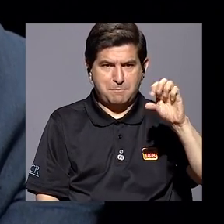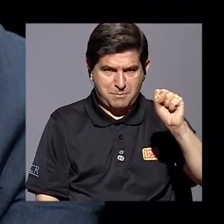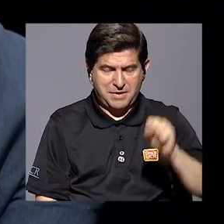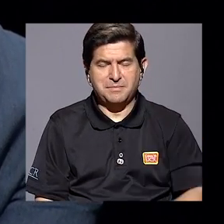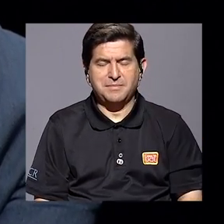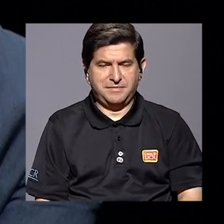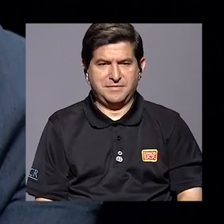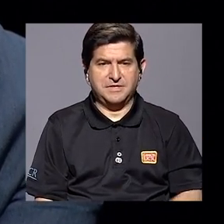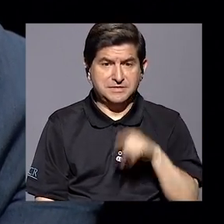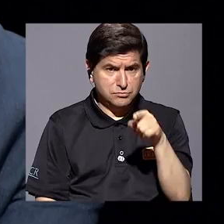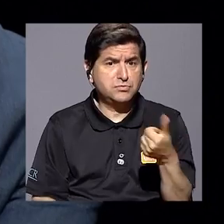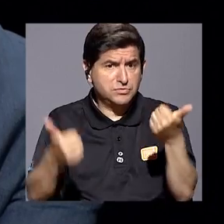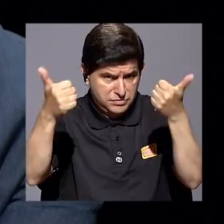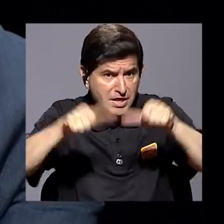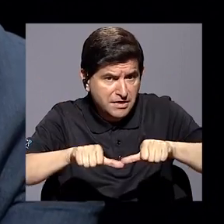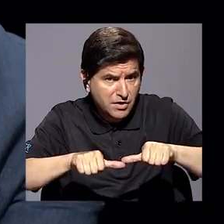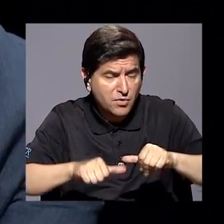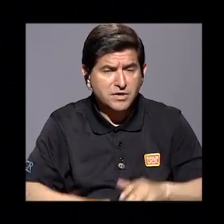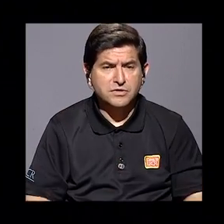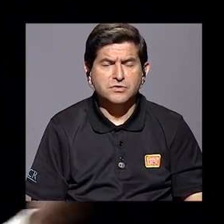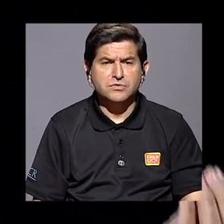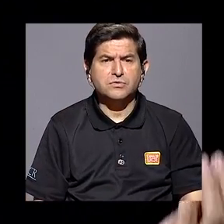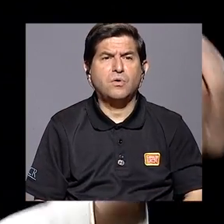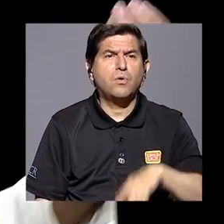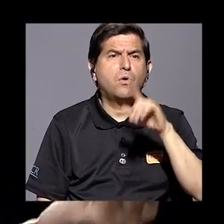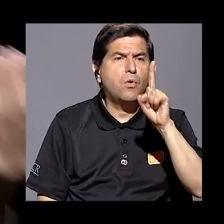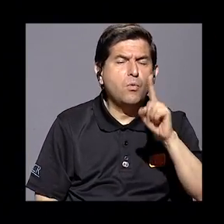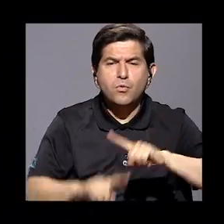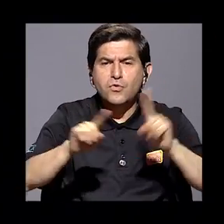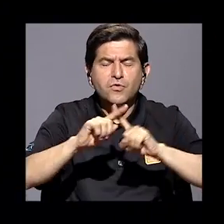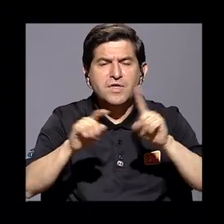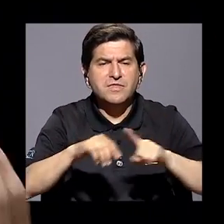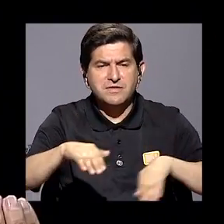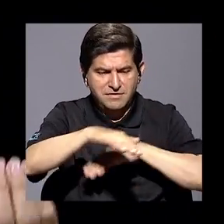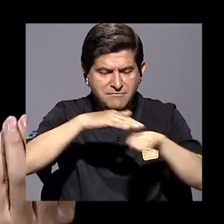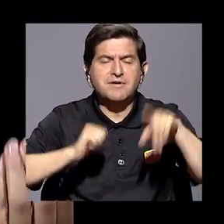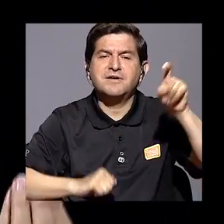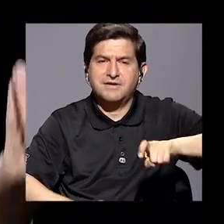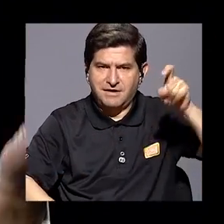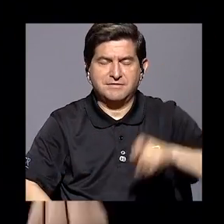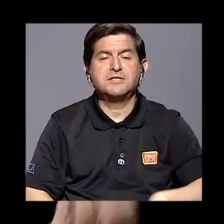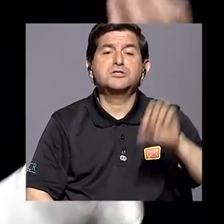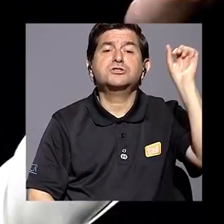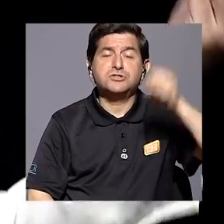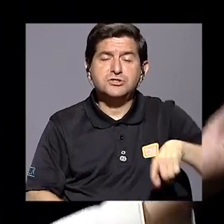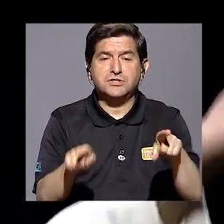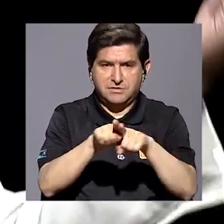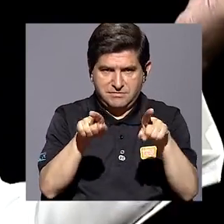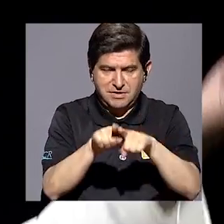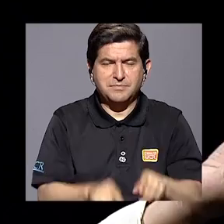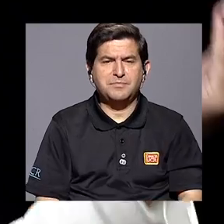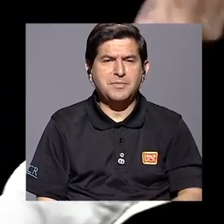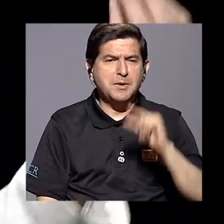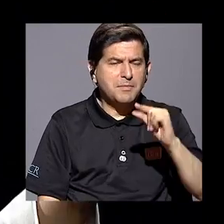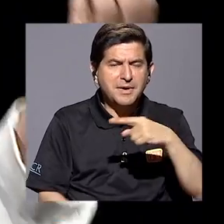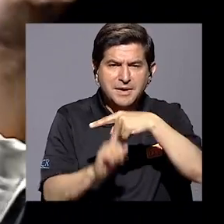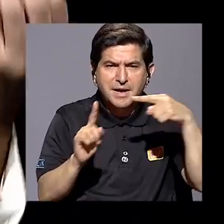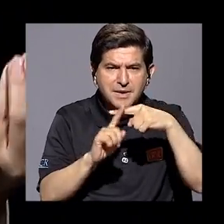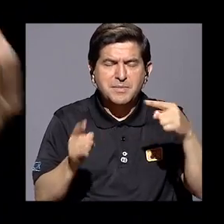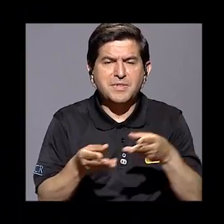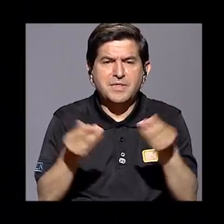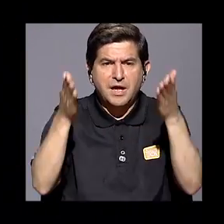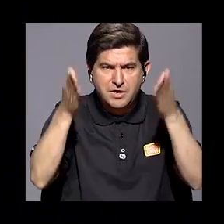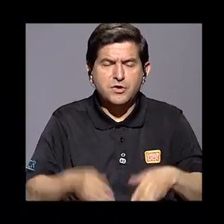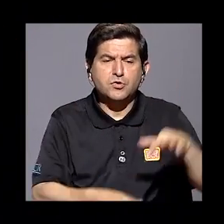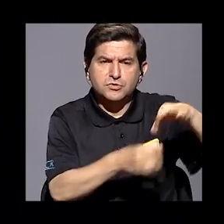medianas industrias estaría de acuerdo ustedes sufren ese es uno de los varios pilares que se necesitan si también a las pequeñas y medianos